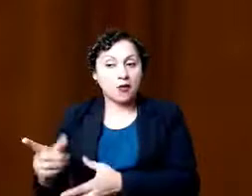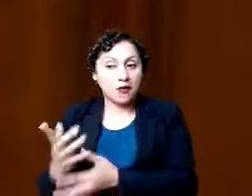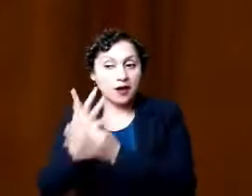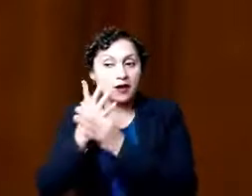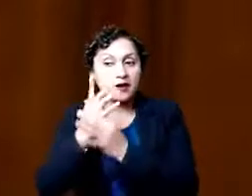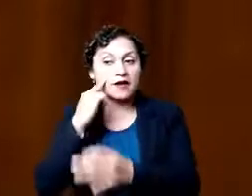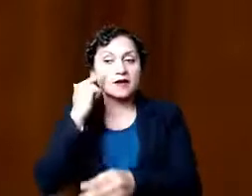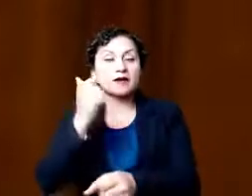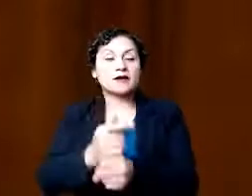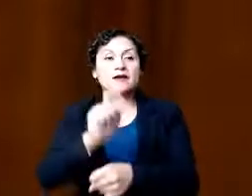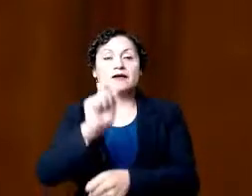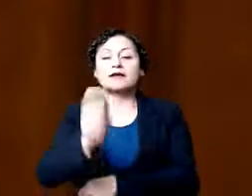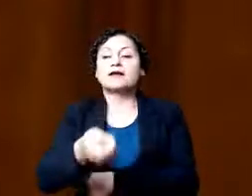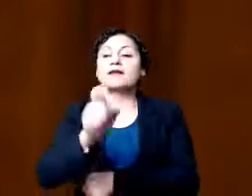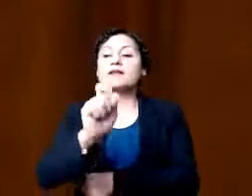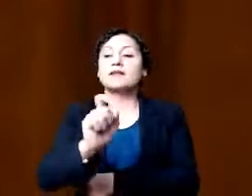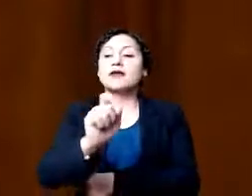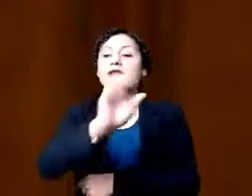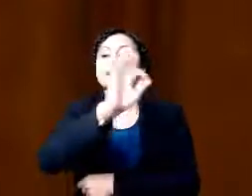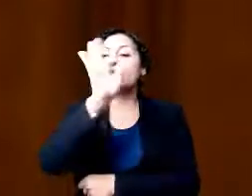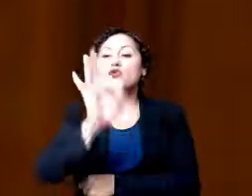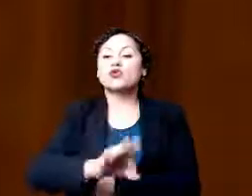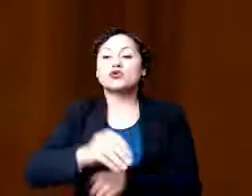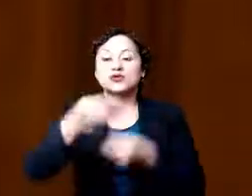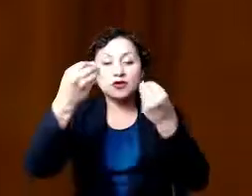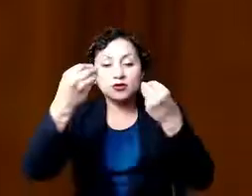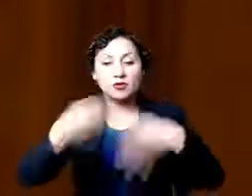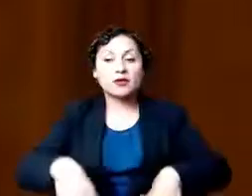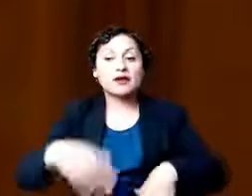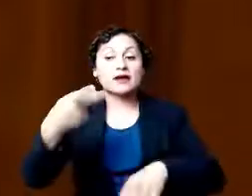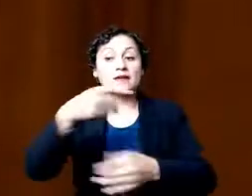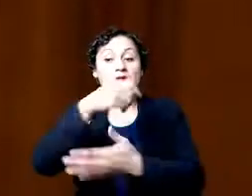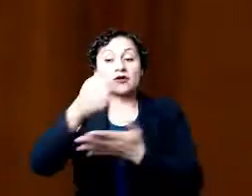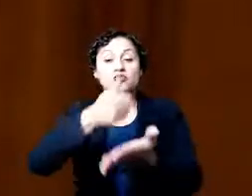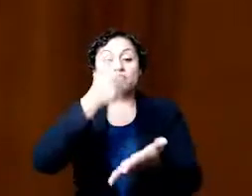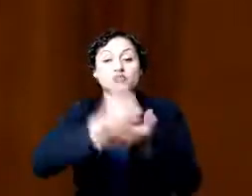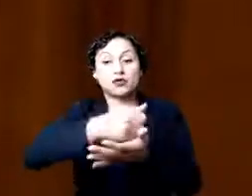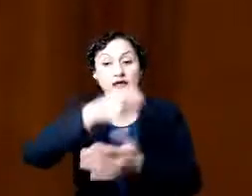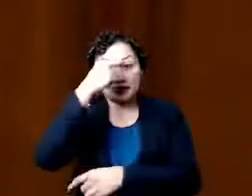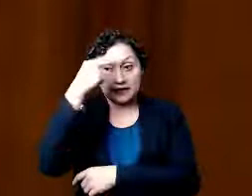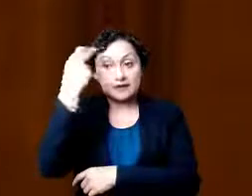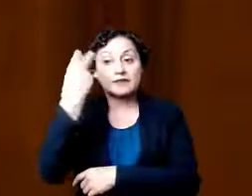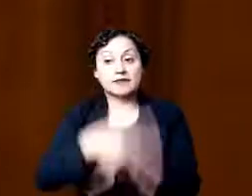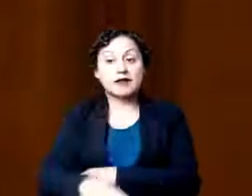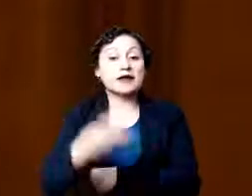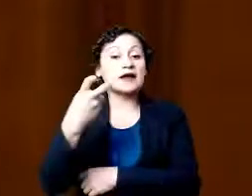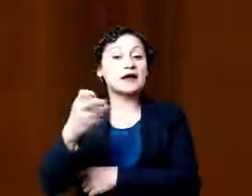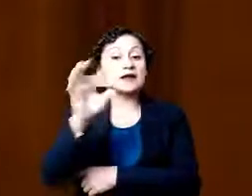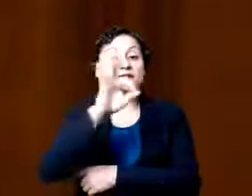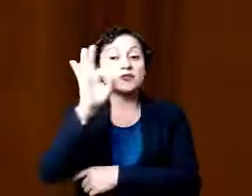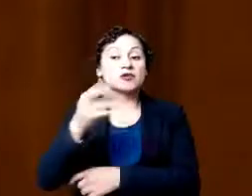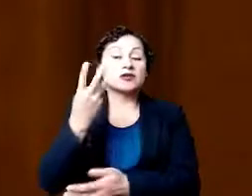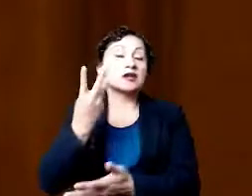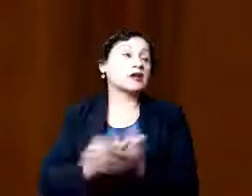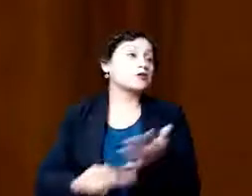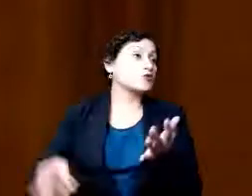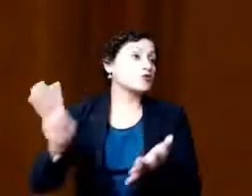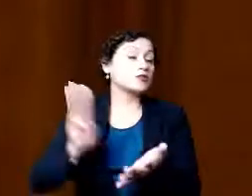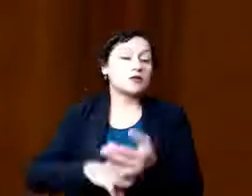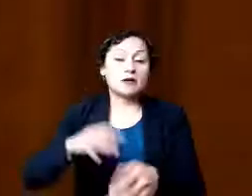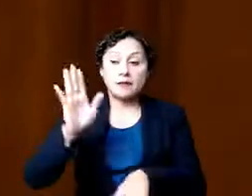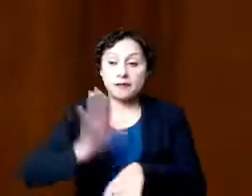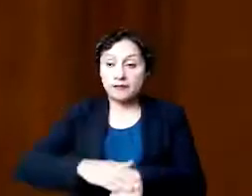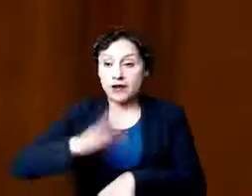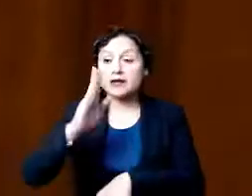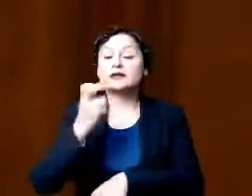pérdidas del 20%, pero en las ciudades mexicanas en nuestro país ese porcentaje Incluso se triplica los niveles de